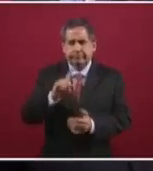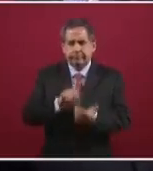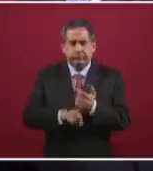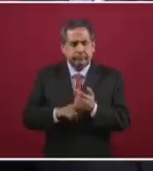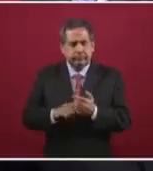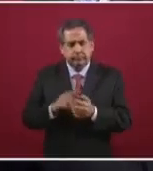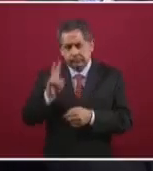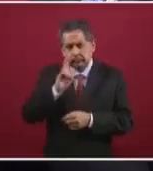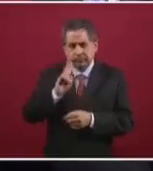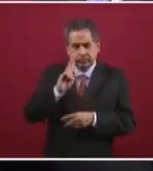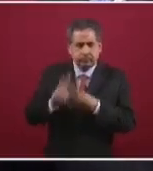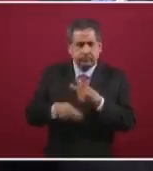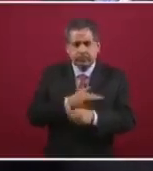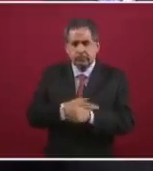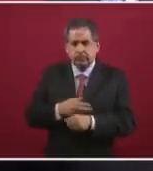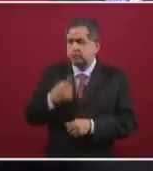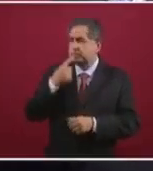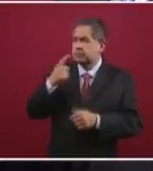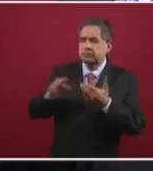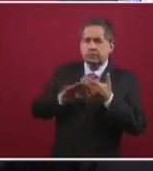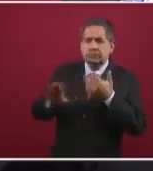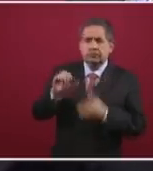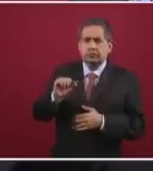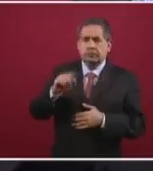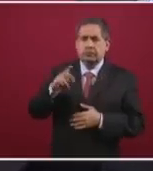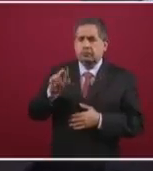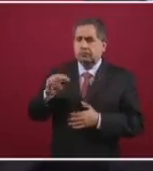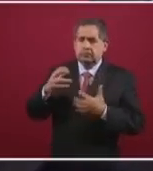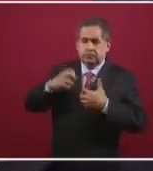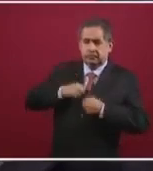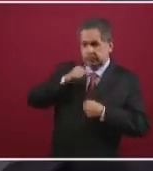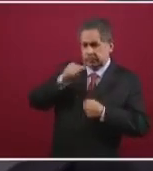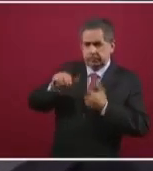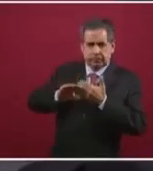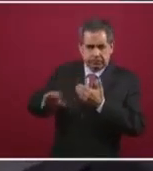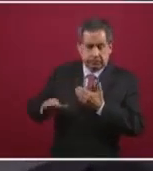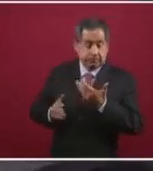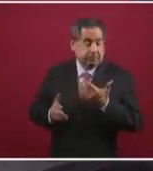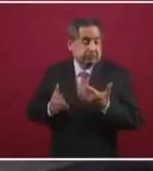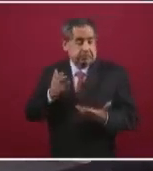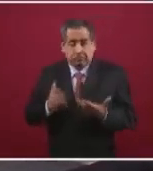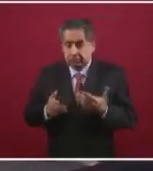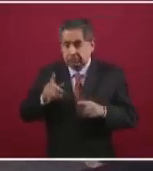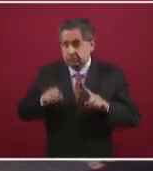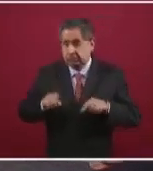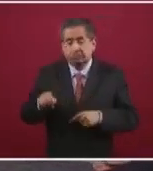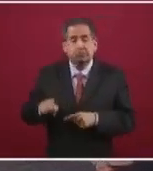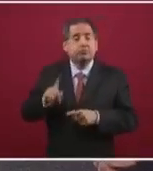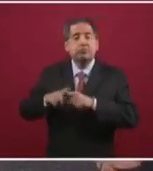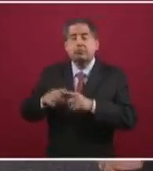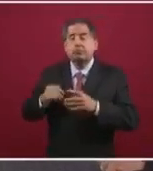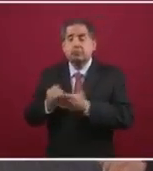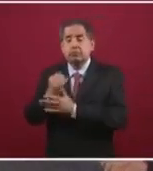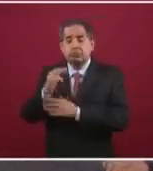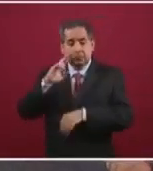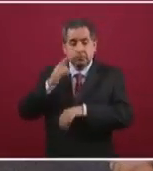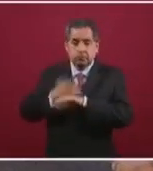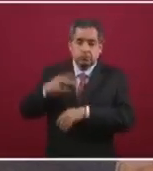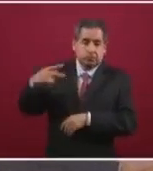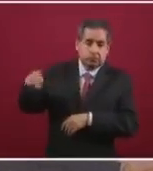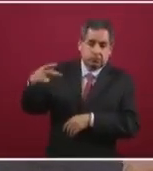si procede el amparo o no procede. Eso lo decide la autoridad